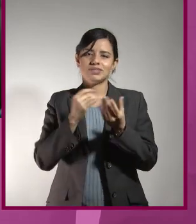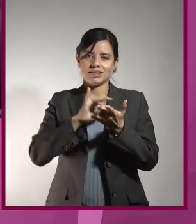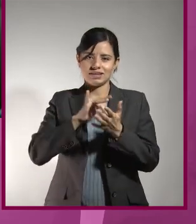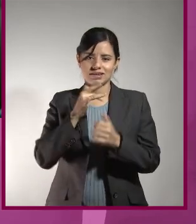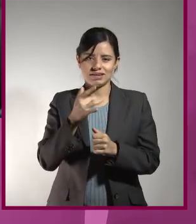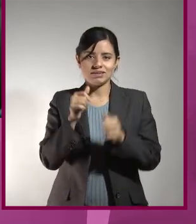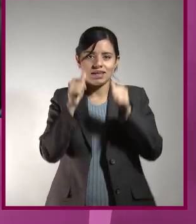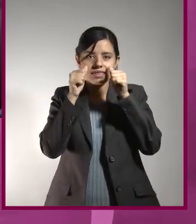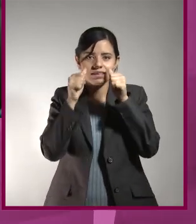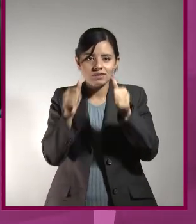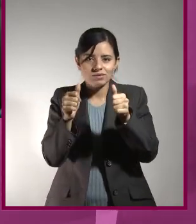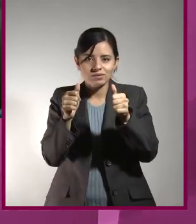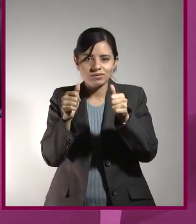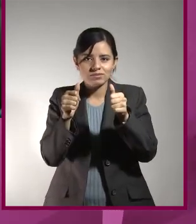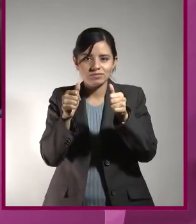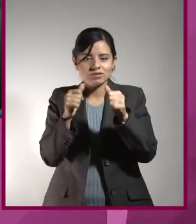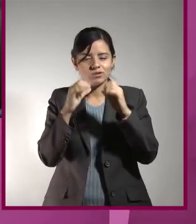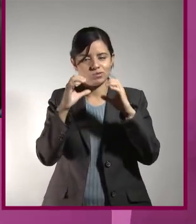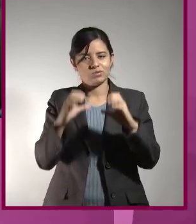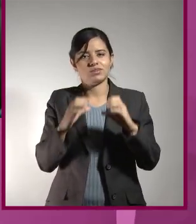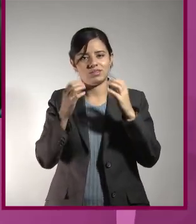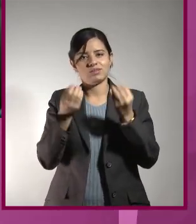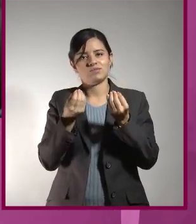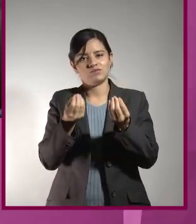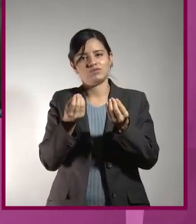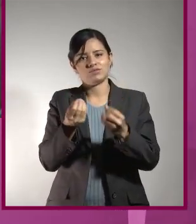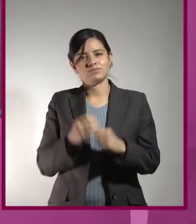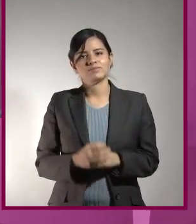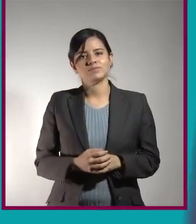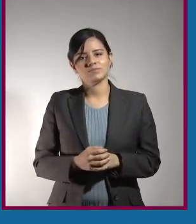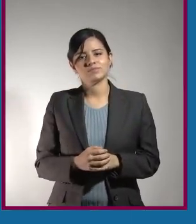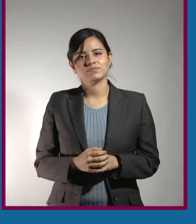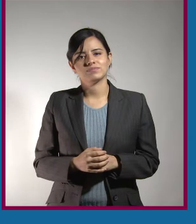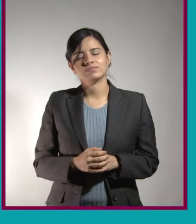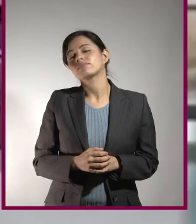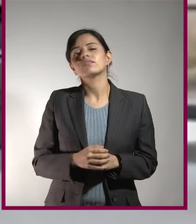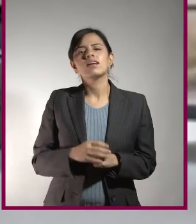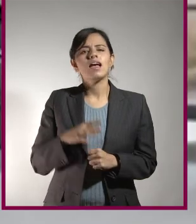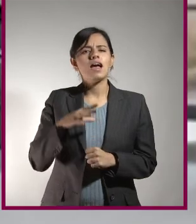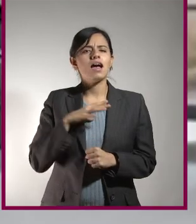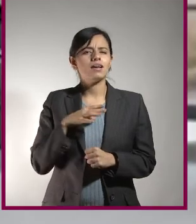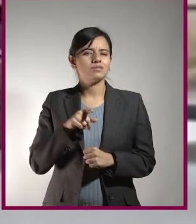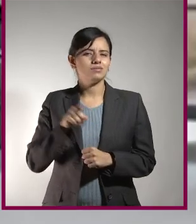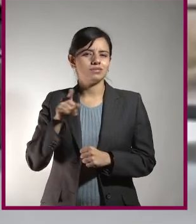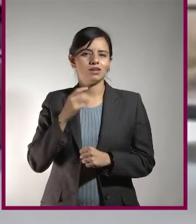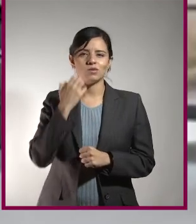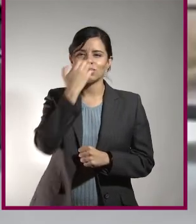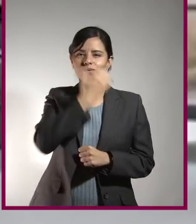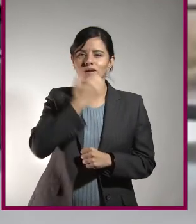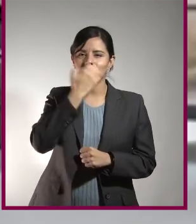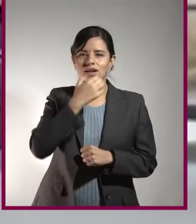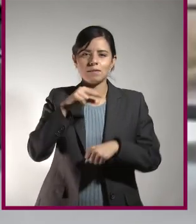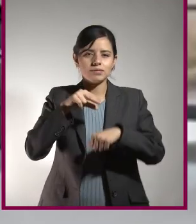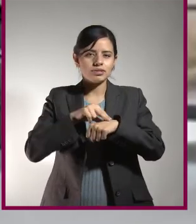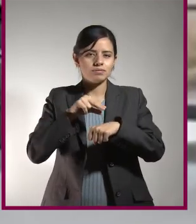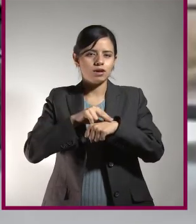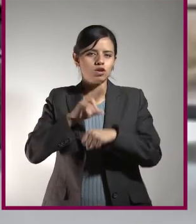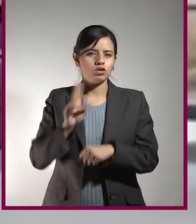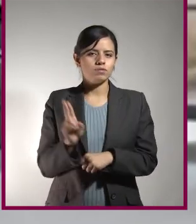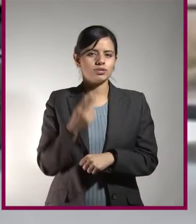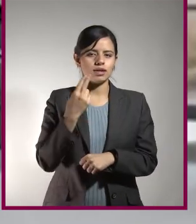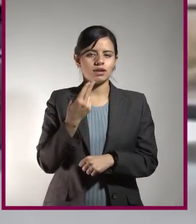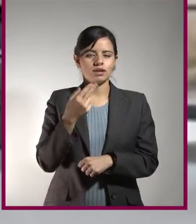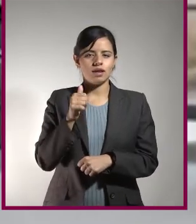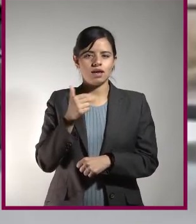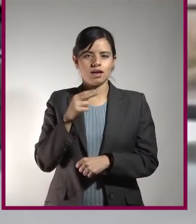Muchas gracias por escucharme. Cuídate mucho. Un reporte de la Escuela de Medicina de la Universidad de